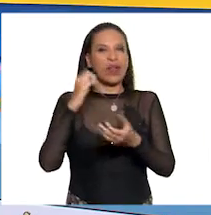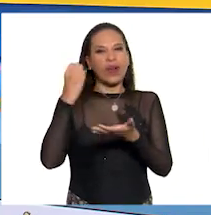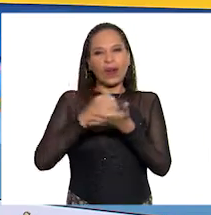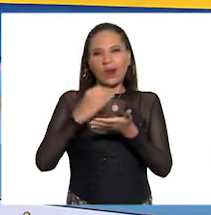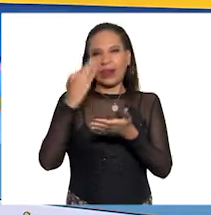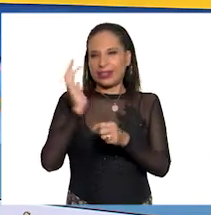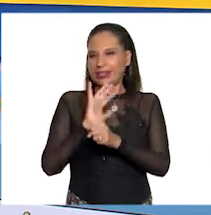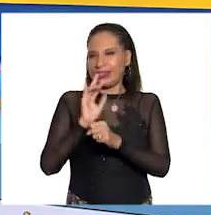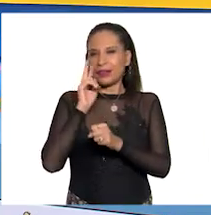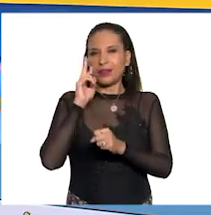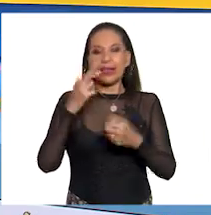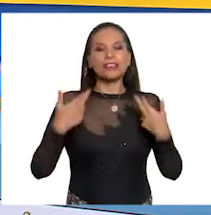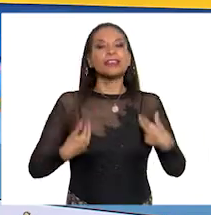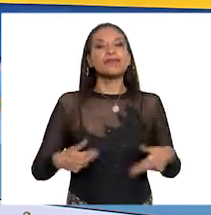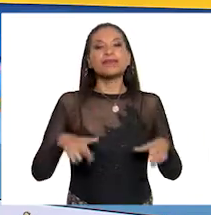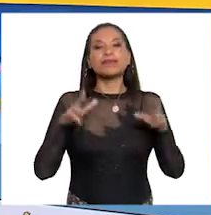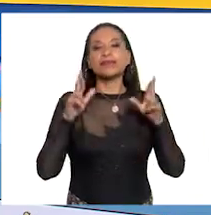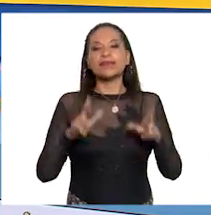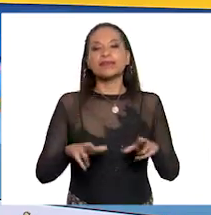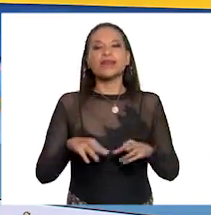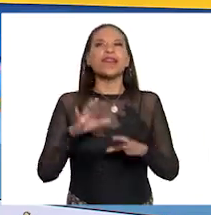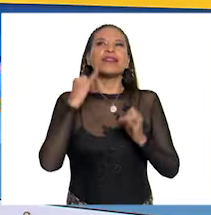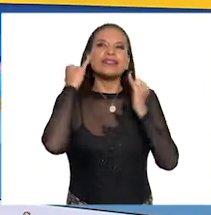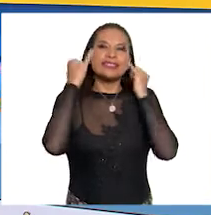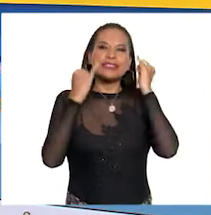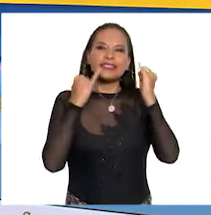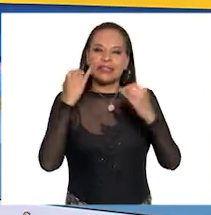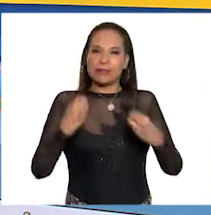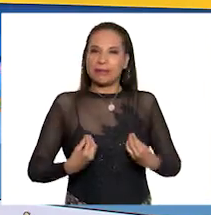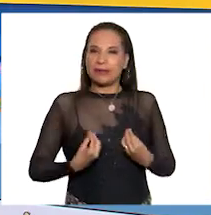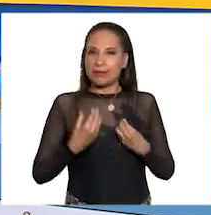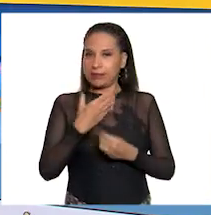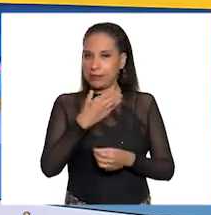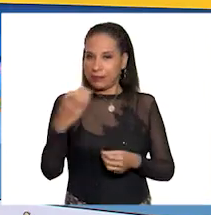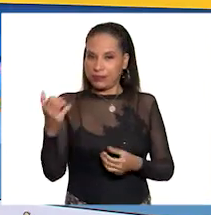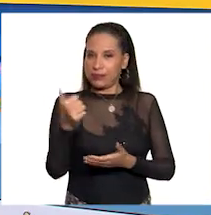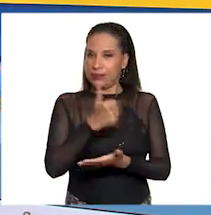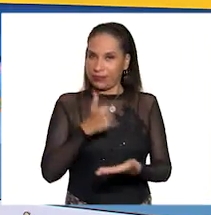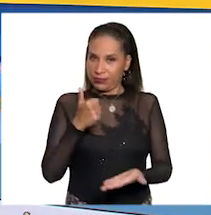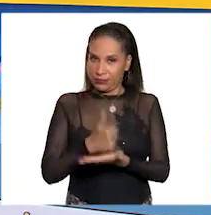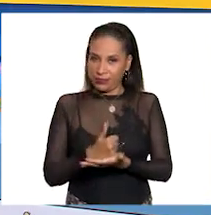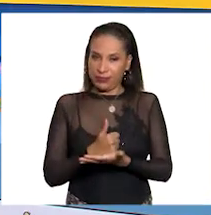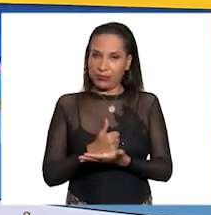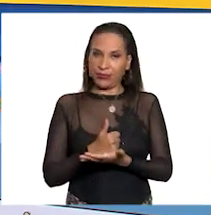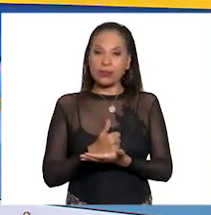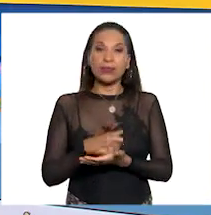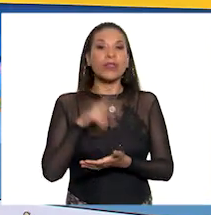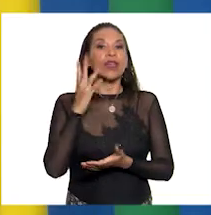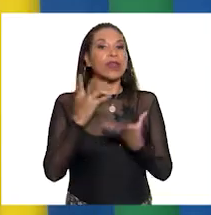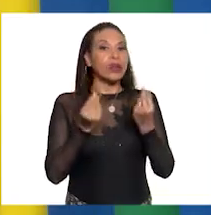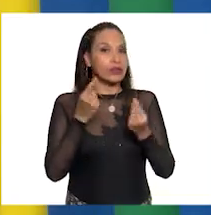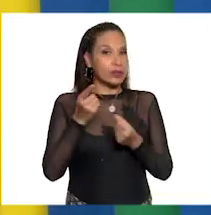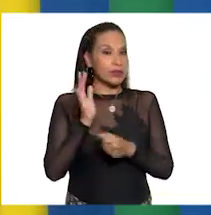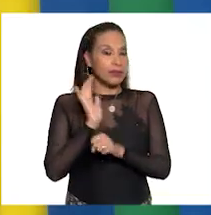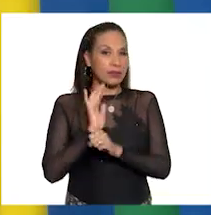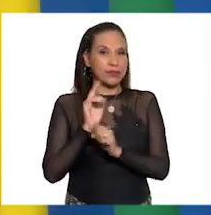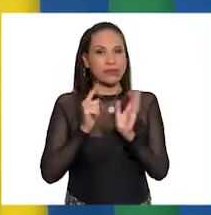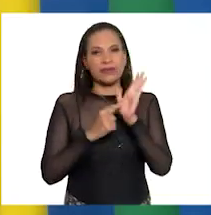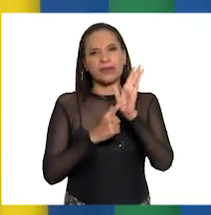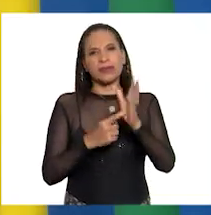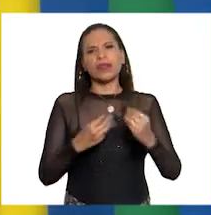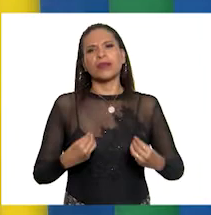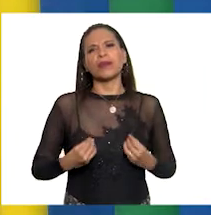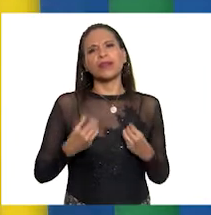mexicano muestran una representación idealizada de la vida en el campo y en la ciudad. Aunque muchas de estas películas mostraban una